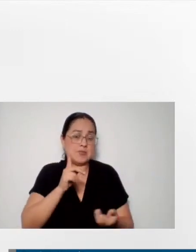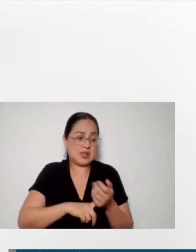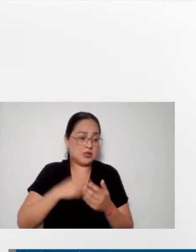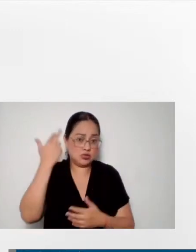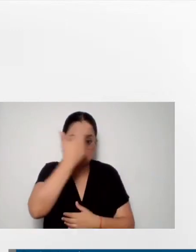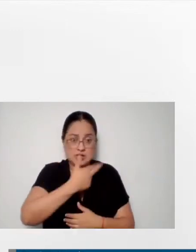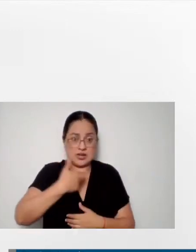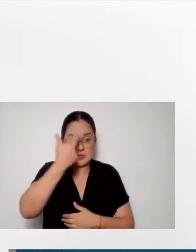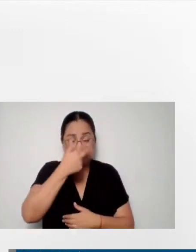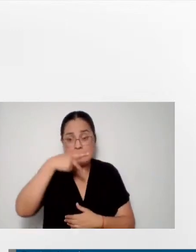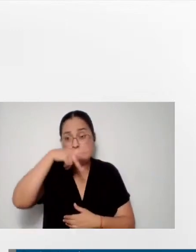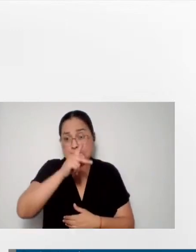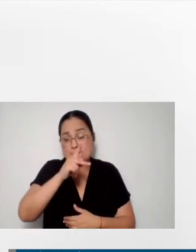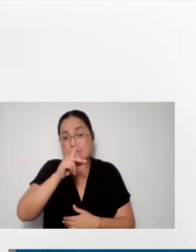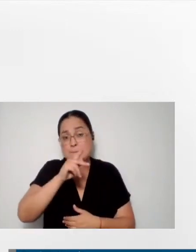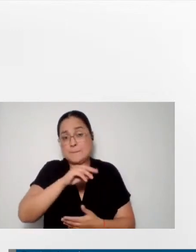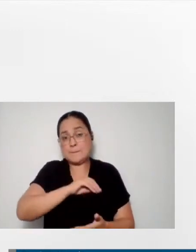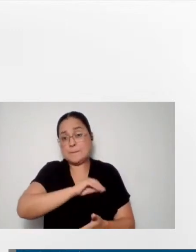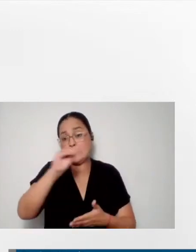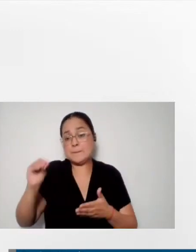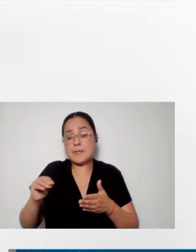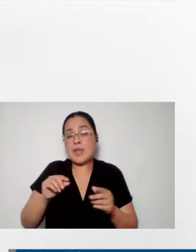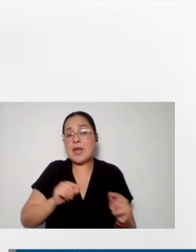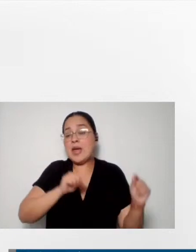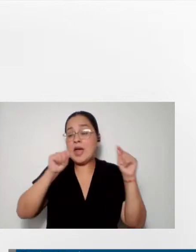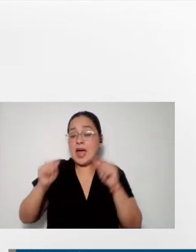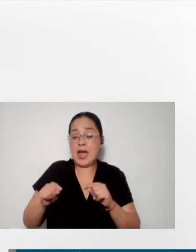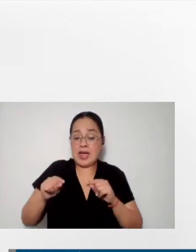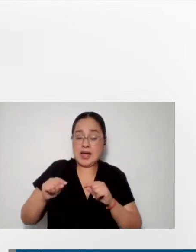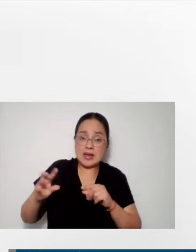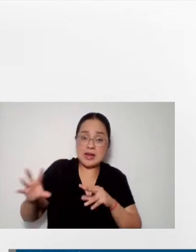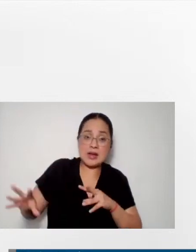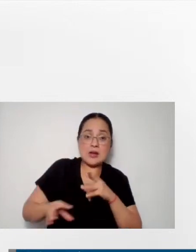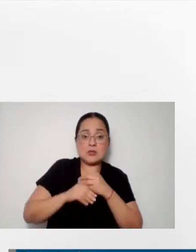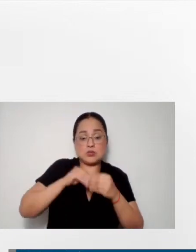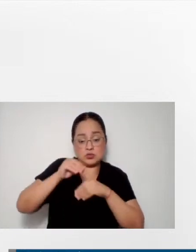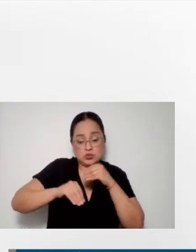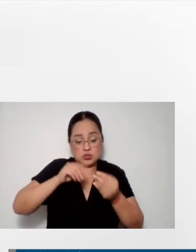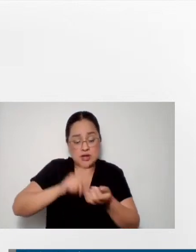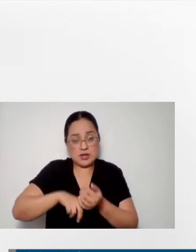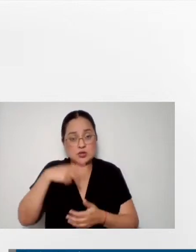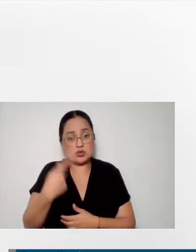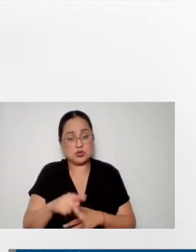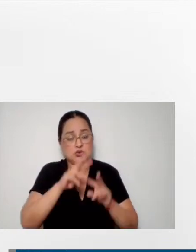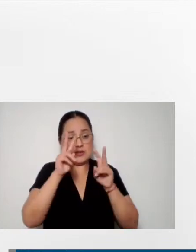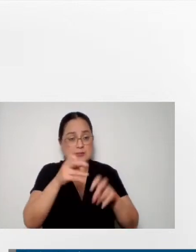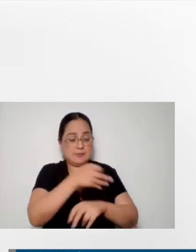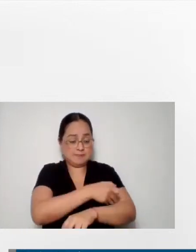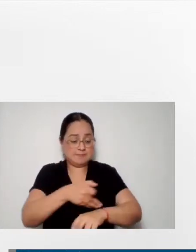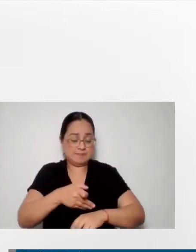que en algún momento se van a añadir a estas líneas de precedente.